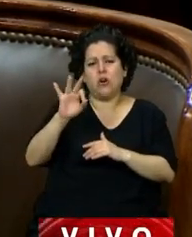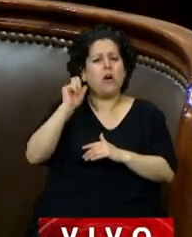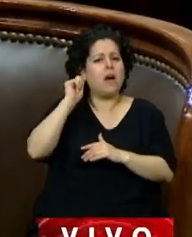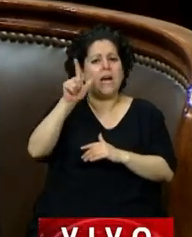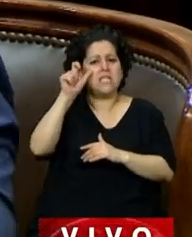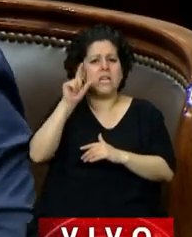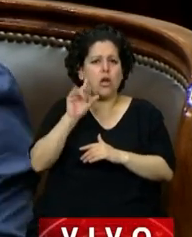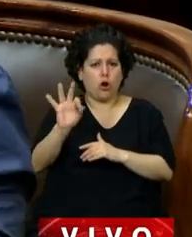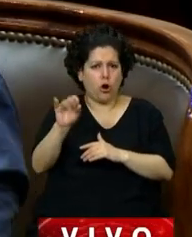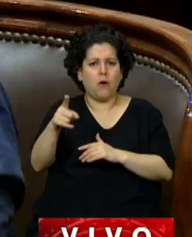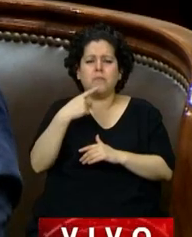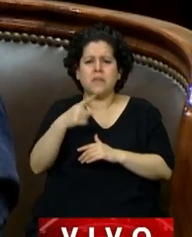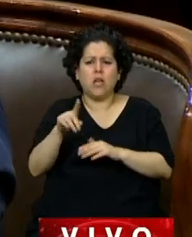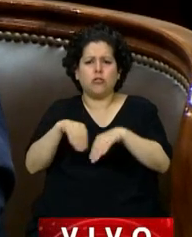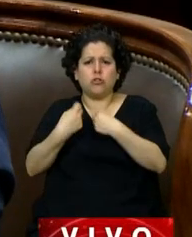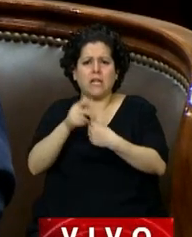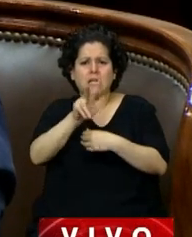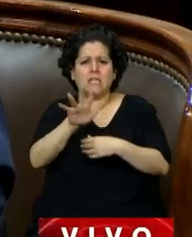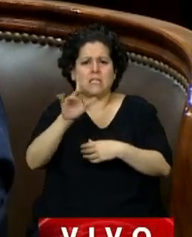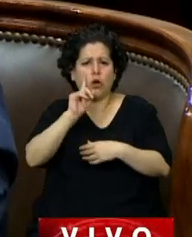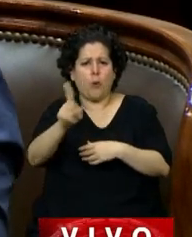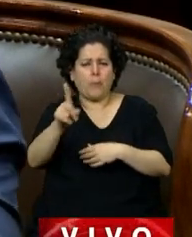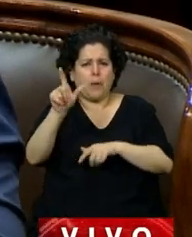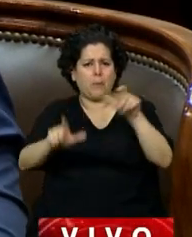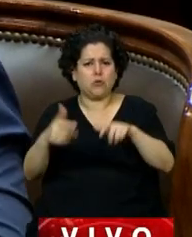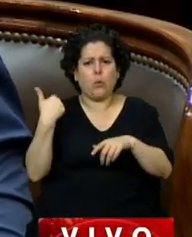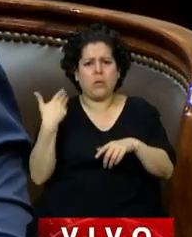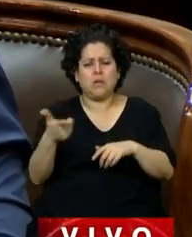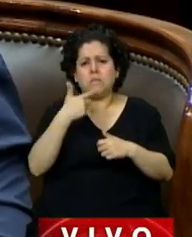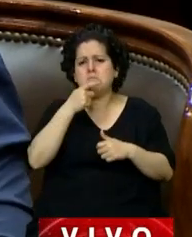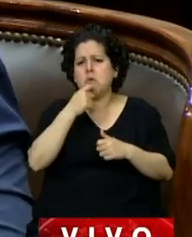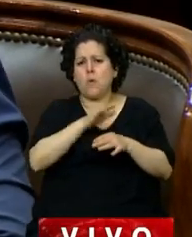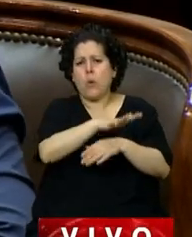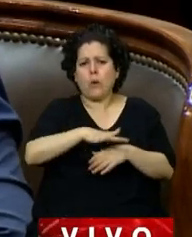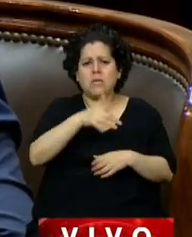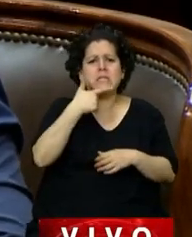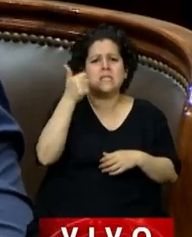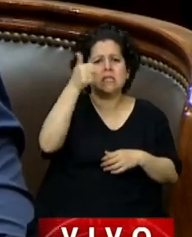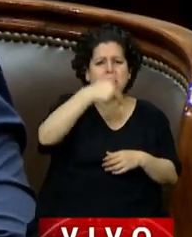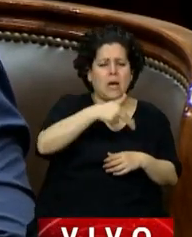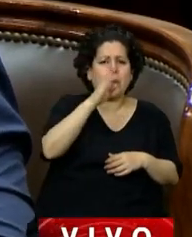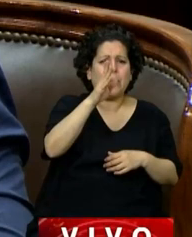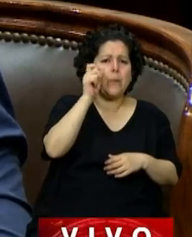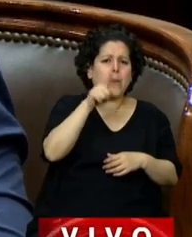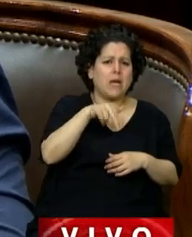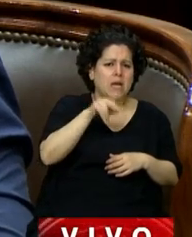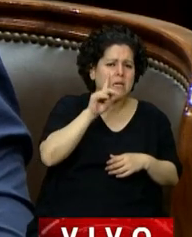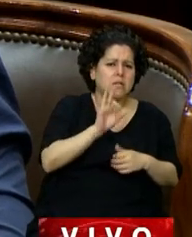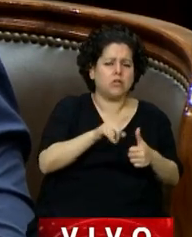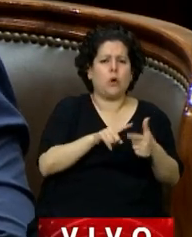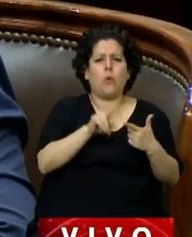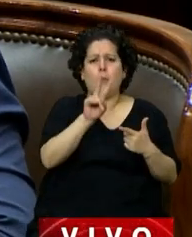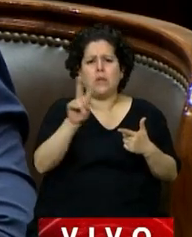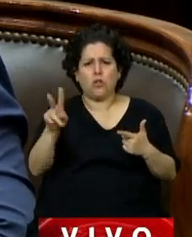o contienen a 35 mil vecinos el barrio San Benito Bicentenario 2 y 3 22 de